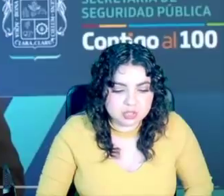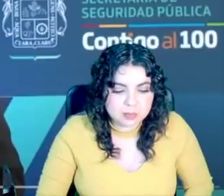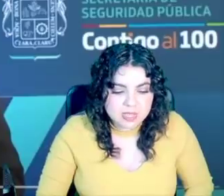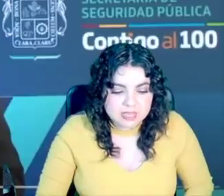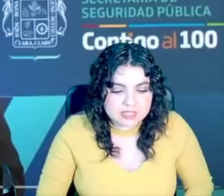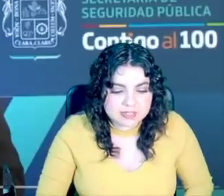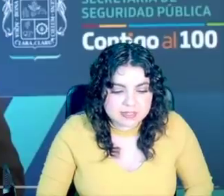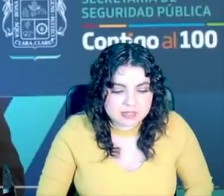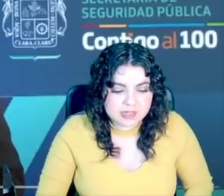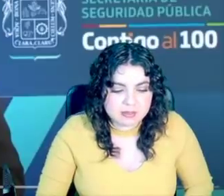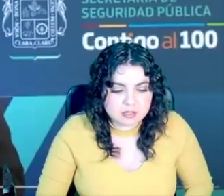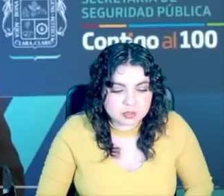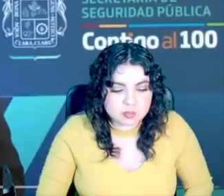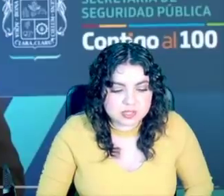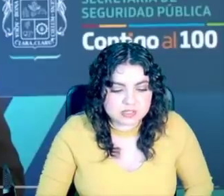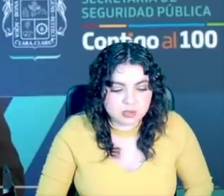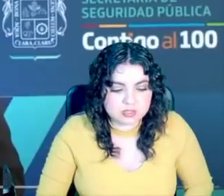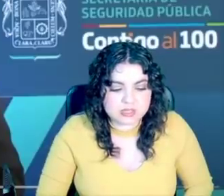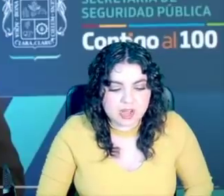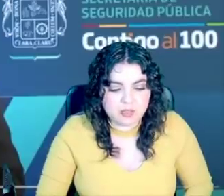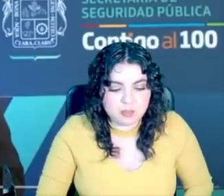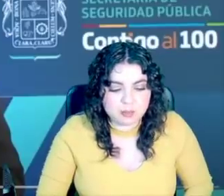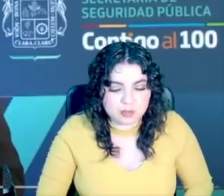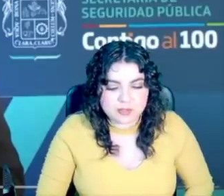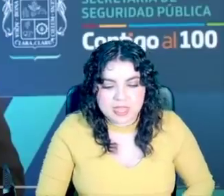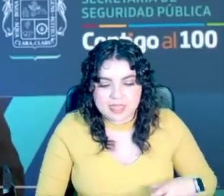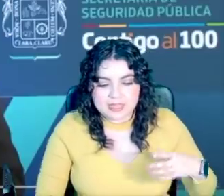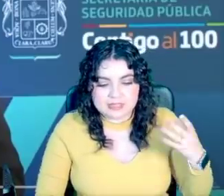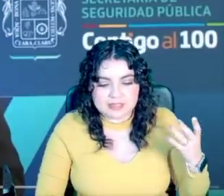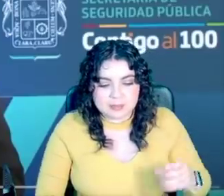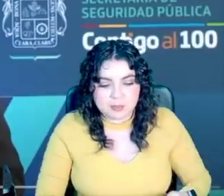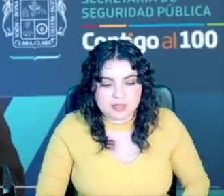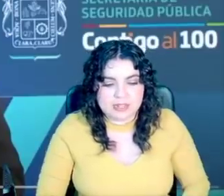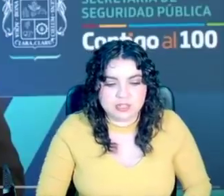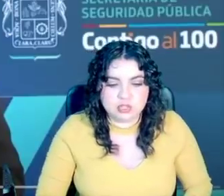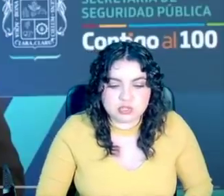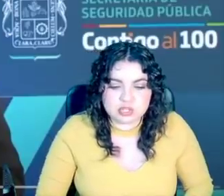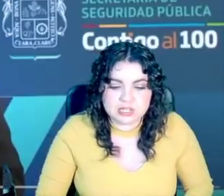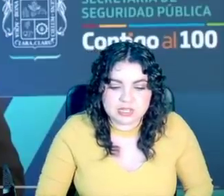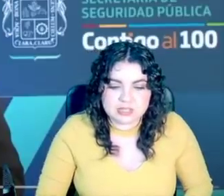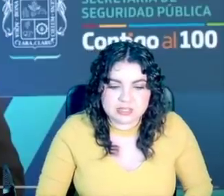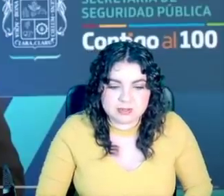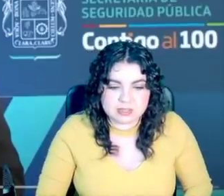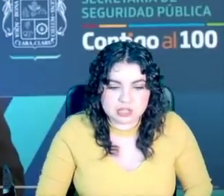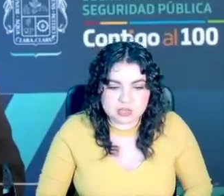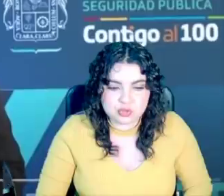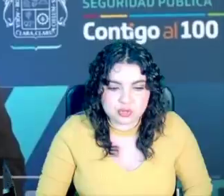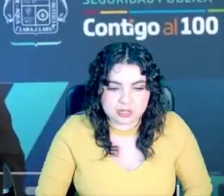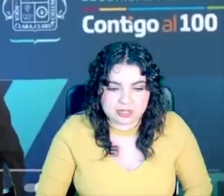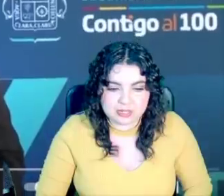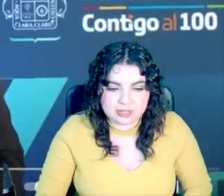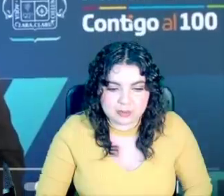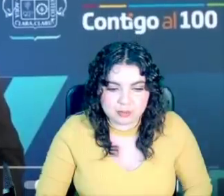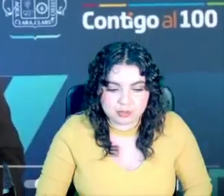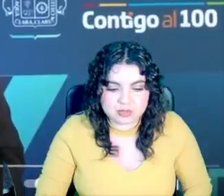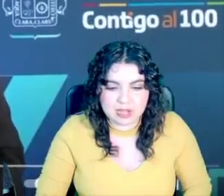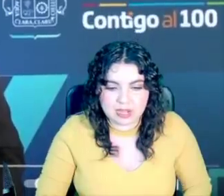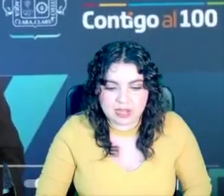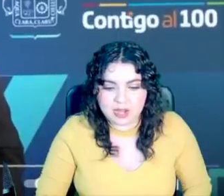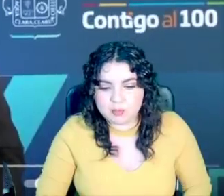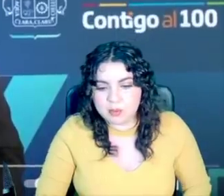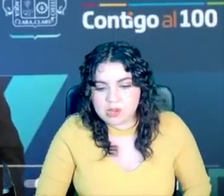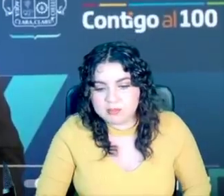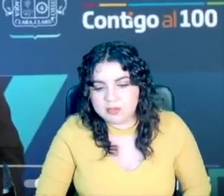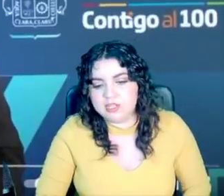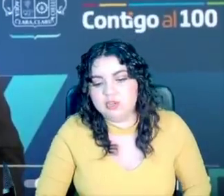detenido y chéquense nada más cómo está siendo señalando por este tipo de delitos y encima el señor, bueno, quiso hacerle